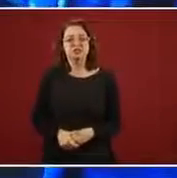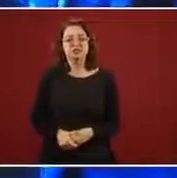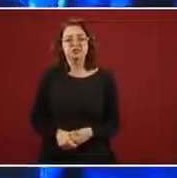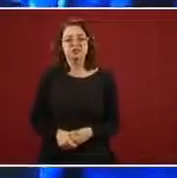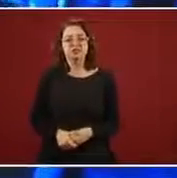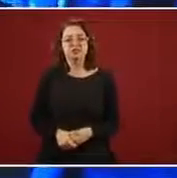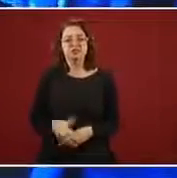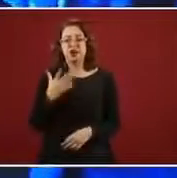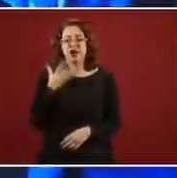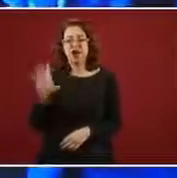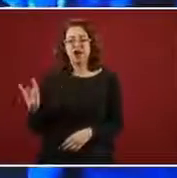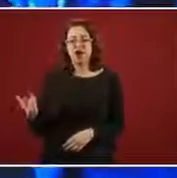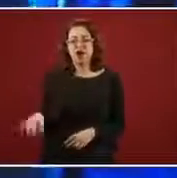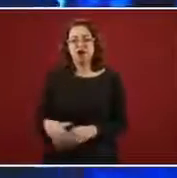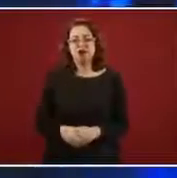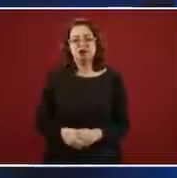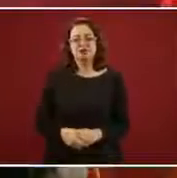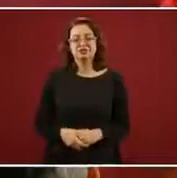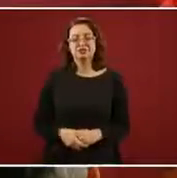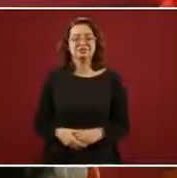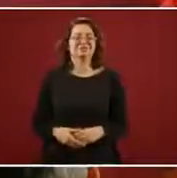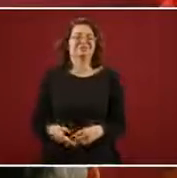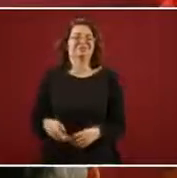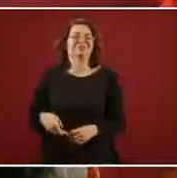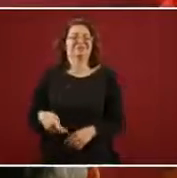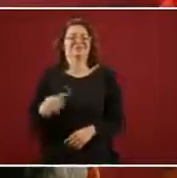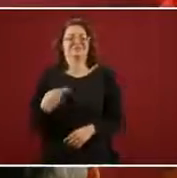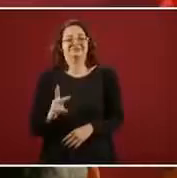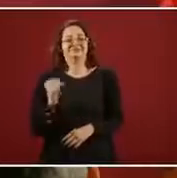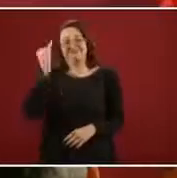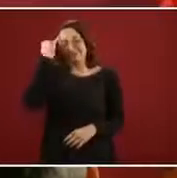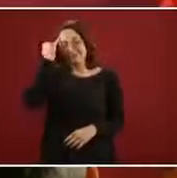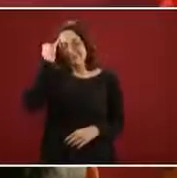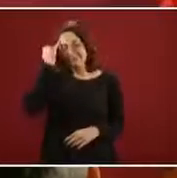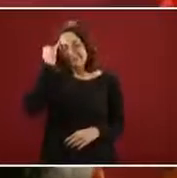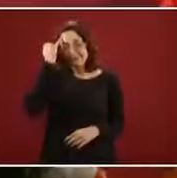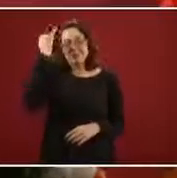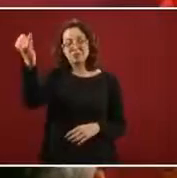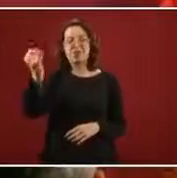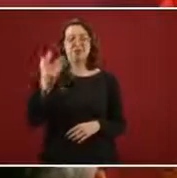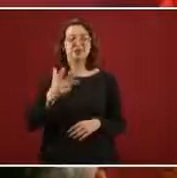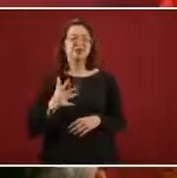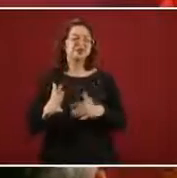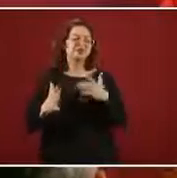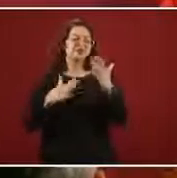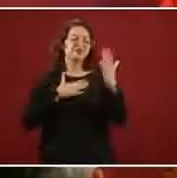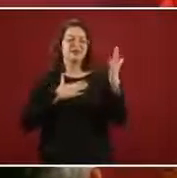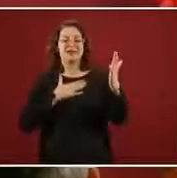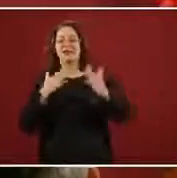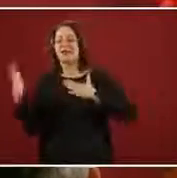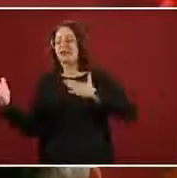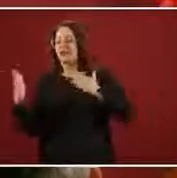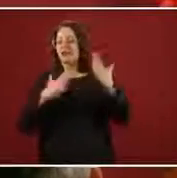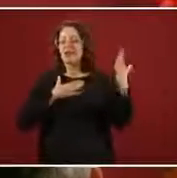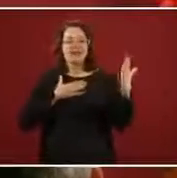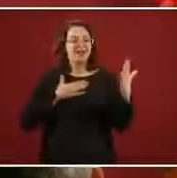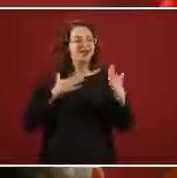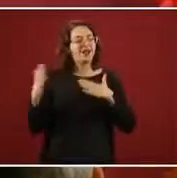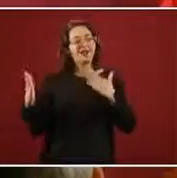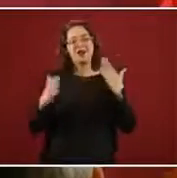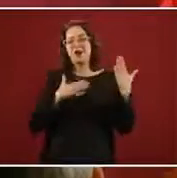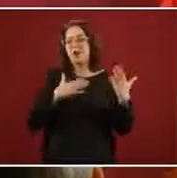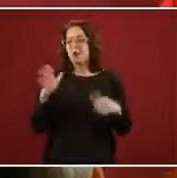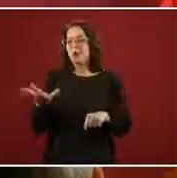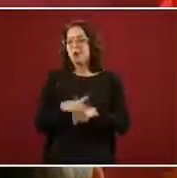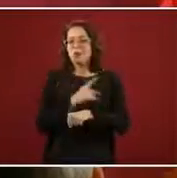Pero imagínense cuánta alegría me causó enterarme